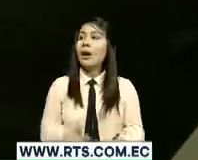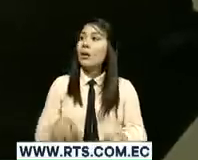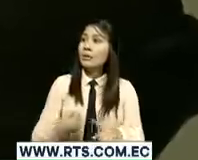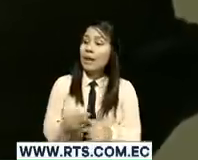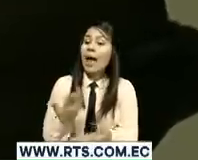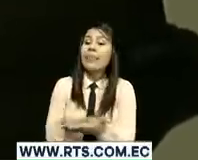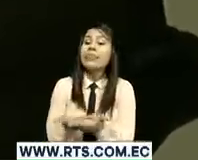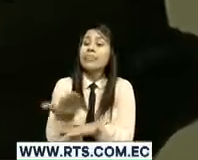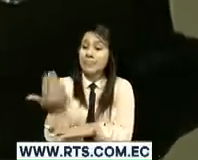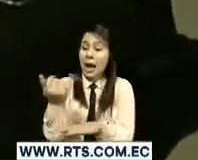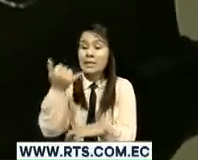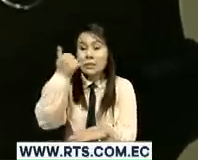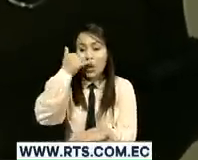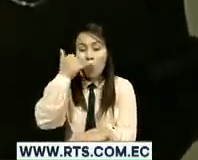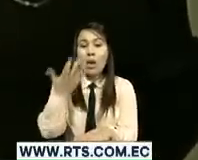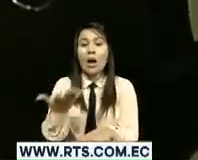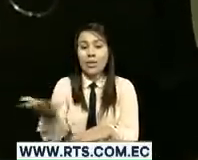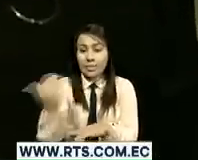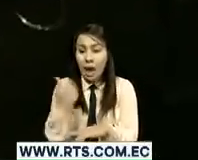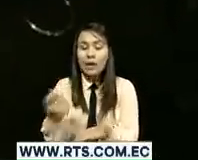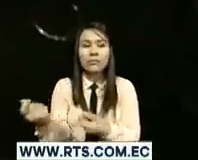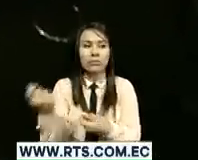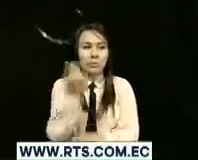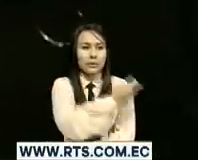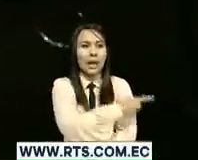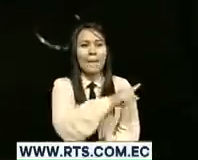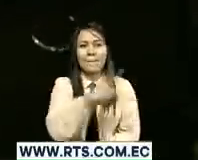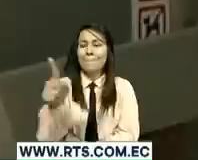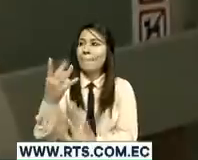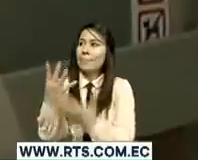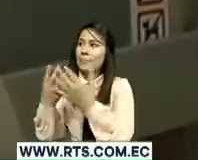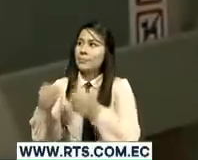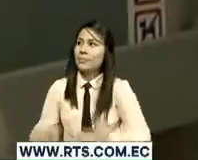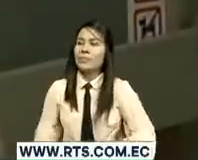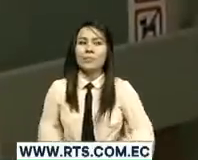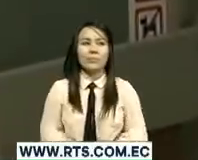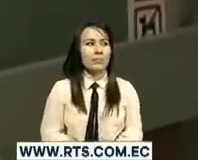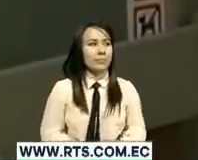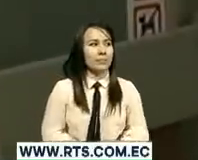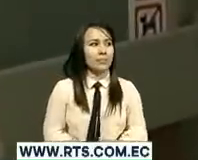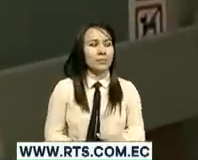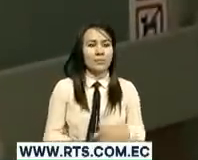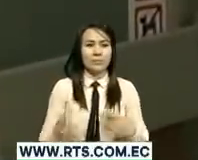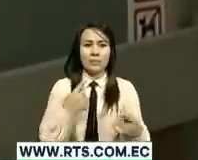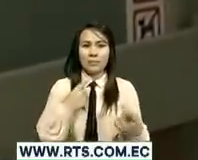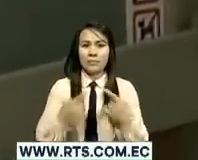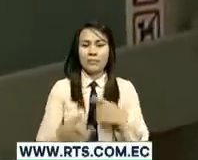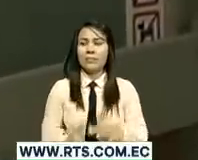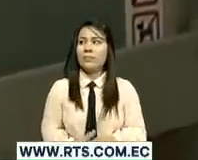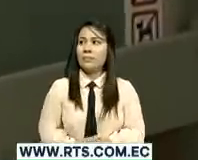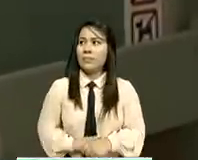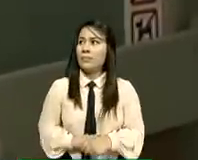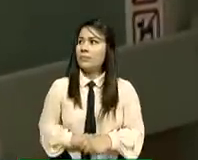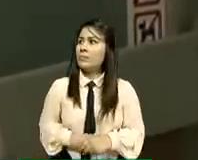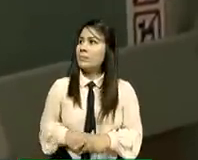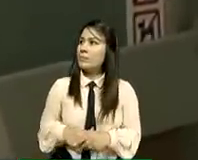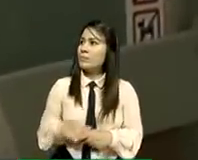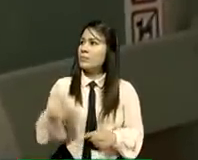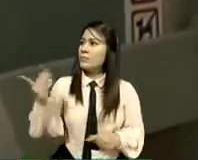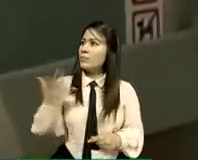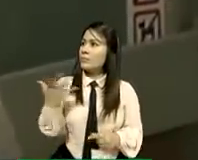teléfono. Pide auxilio policial, la policía captura al delincuente y se le encuentra únicamente la evidencia, el teléfono